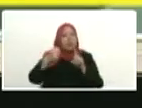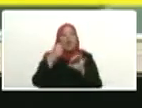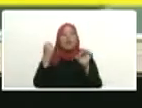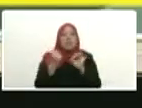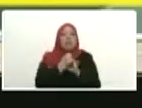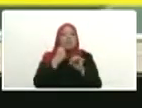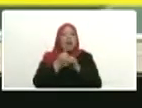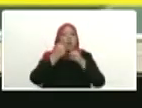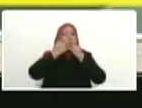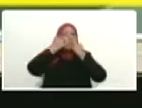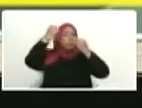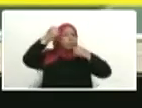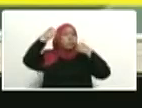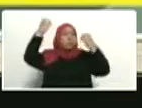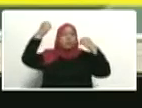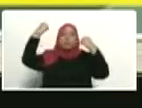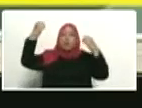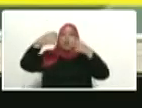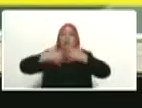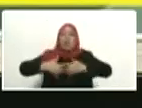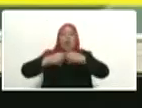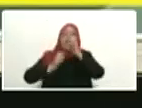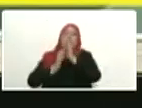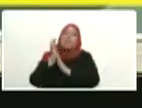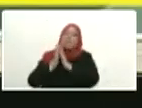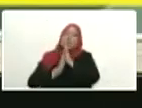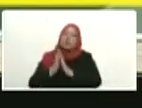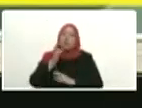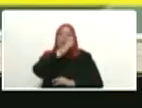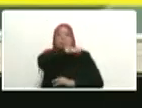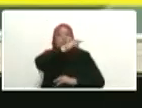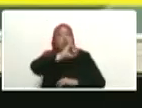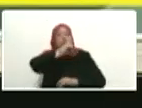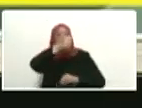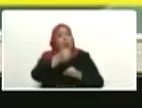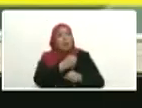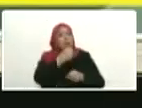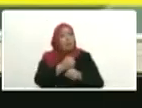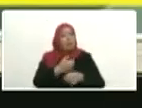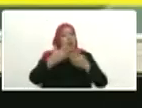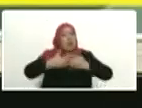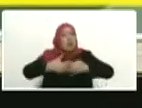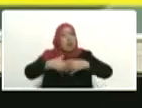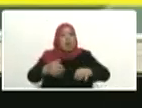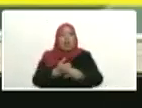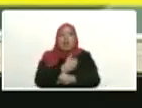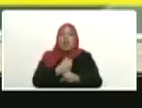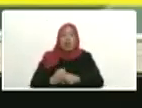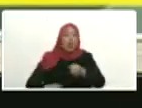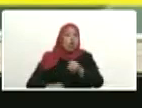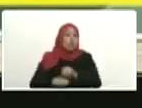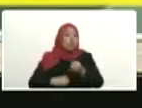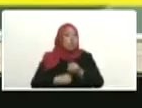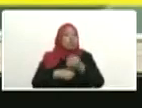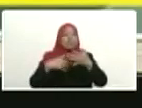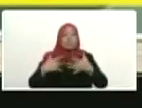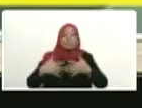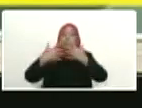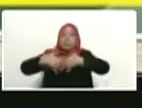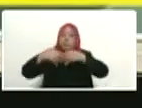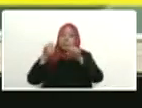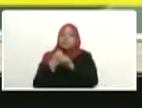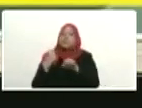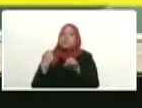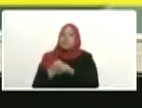trabaja, del empresario, de la empresaria que se quedaron, que no bajaron la Santa María, del empresario,